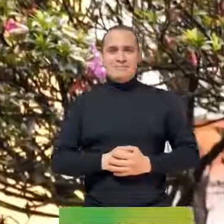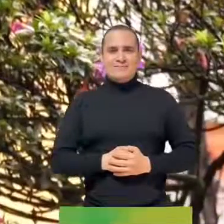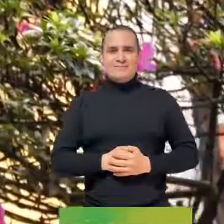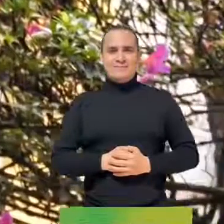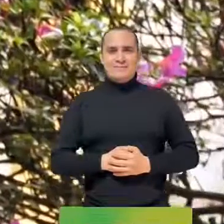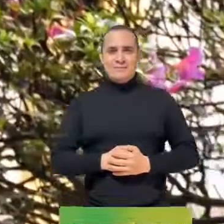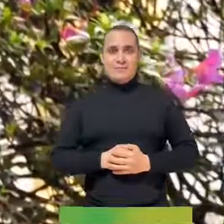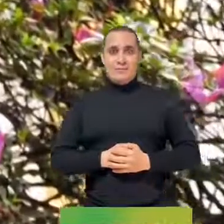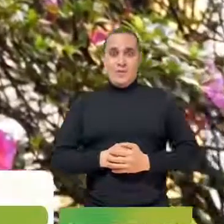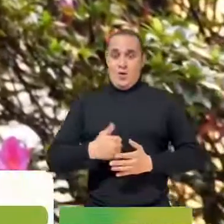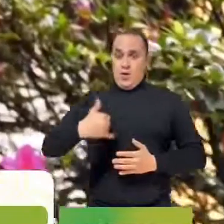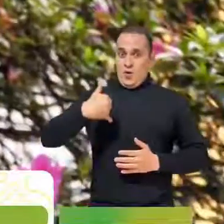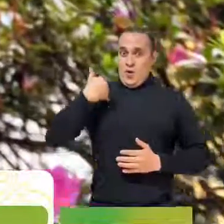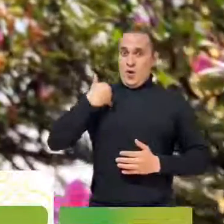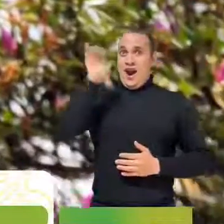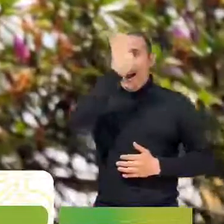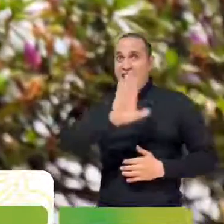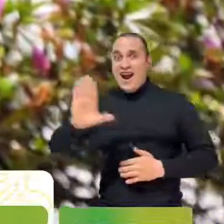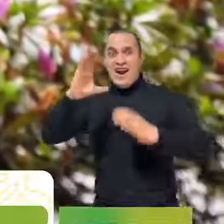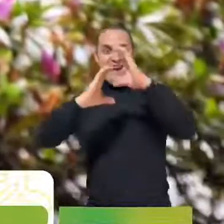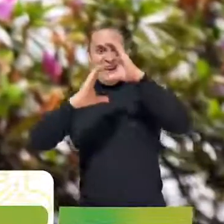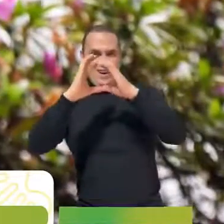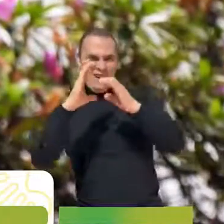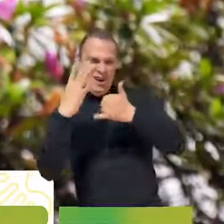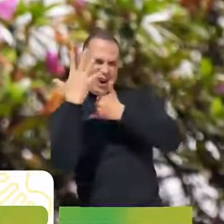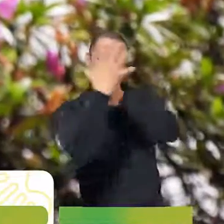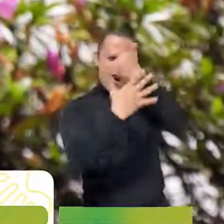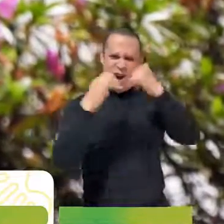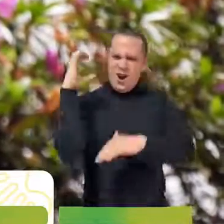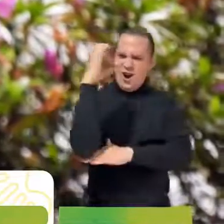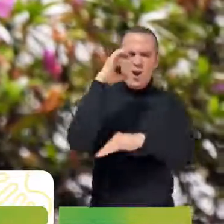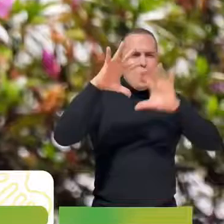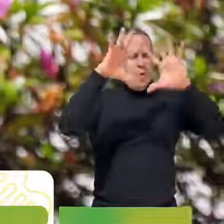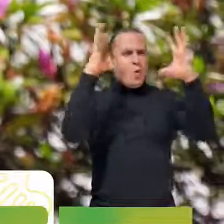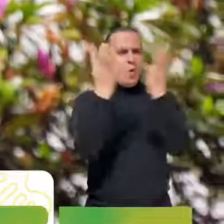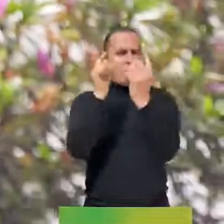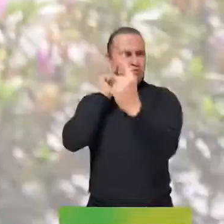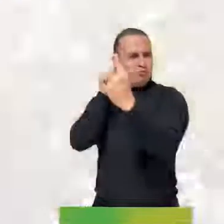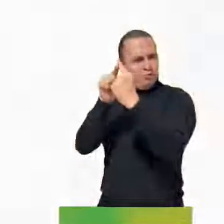Los jóvenes del Cauca, del país y del mundo somos un motivo